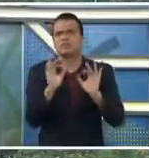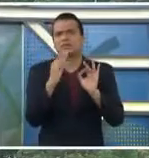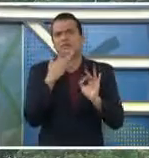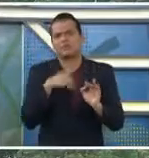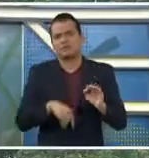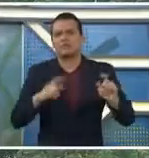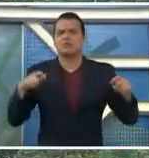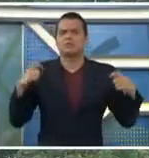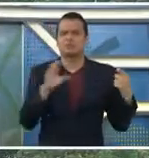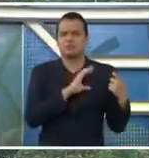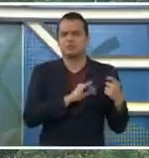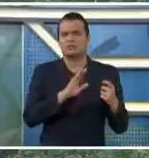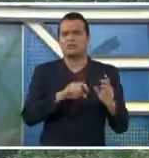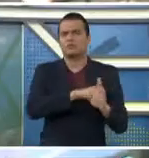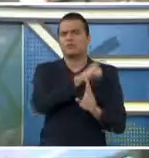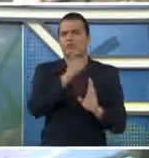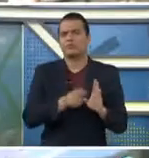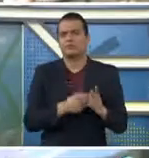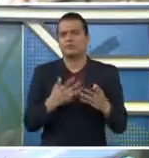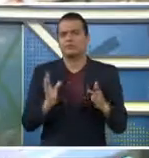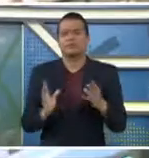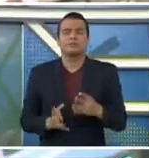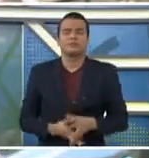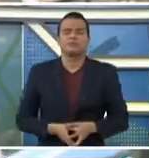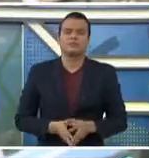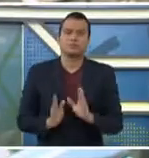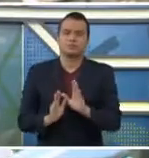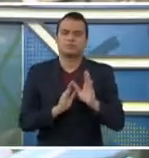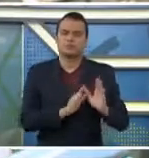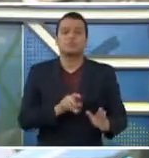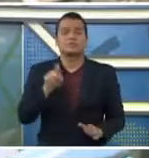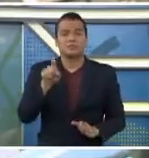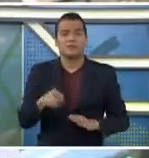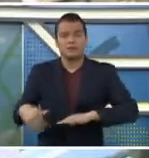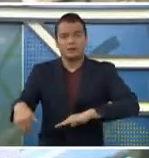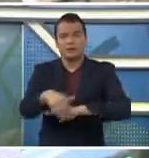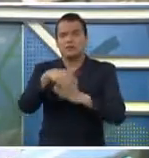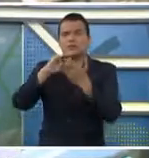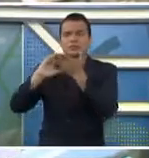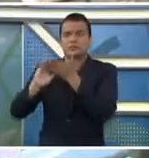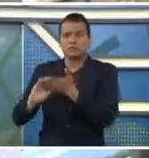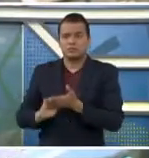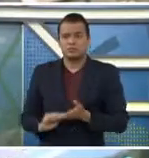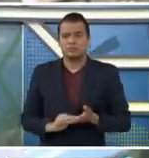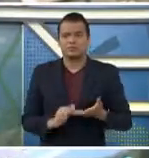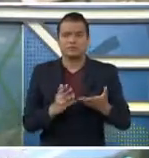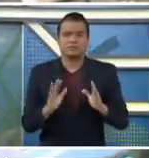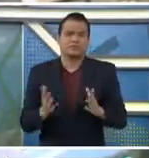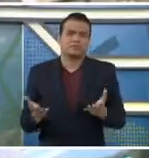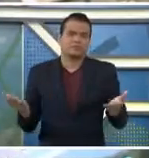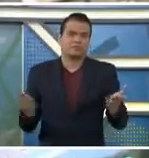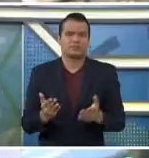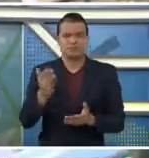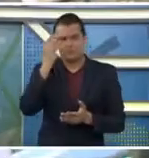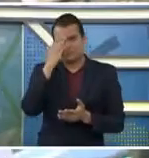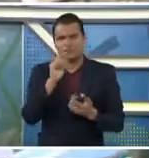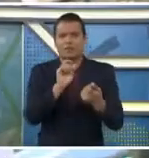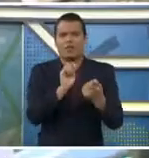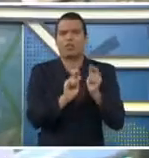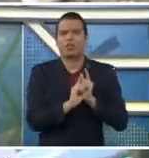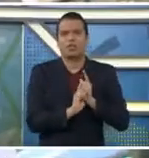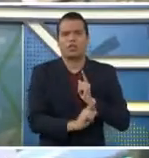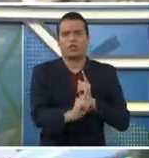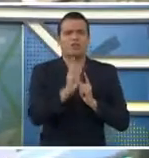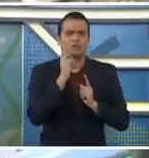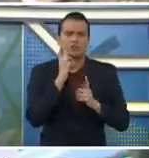al comercio de aquí de la ciudad de Cali. Pues hay que mejorar las vías de acceso, primero que todo a los corregimientos, porque en vez de gastar la plata en taches y